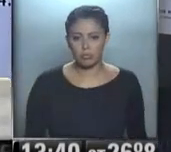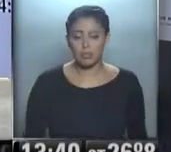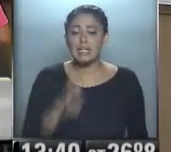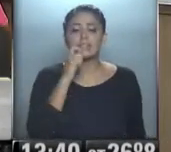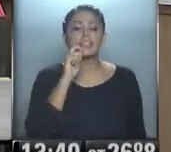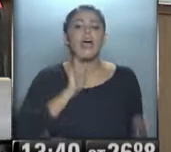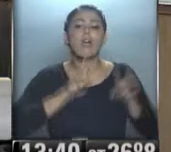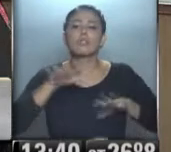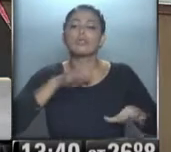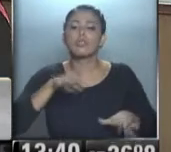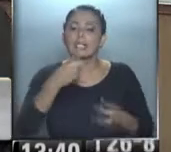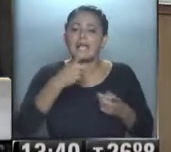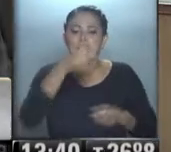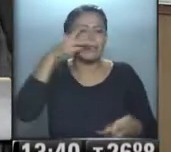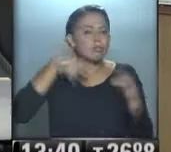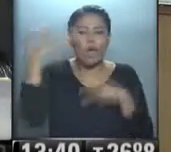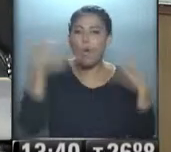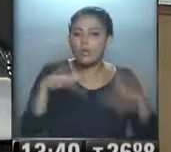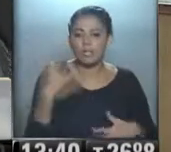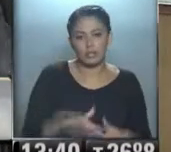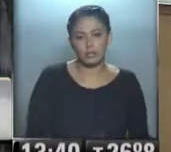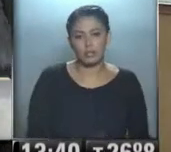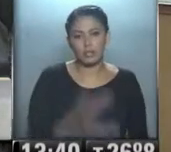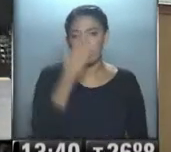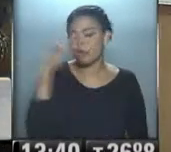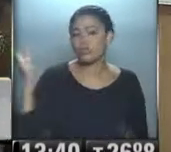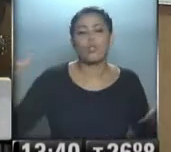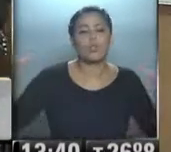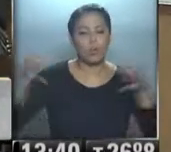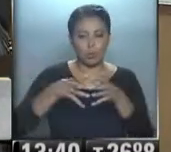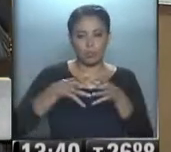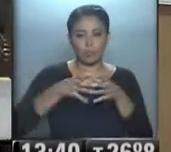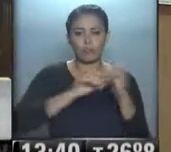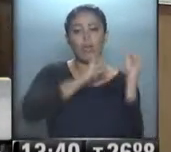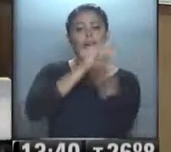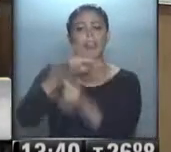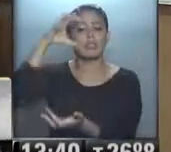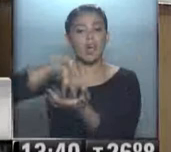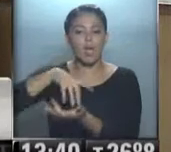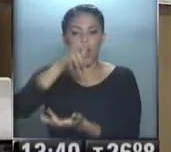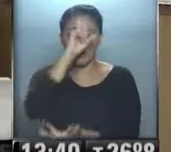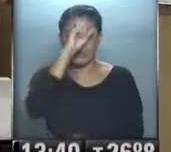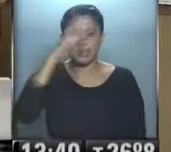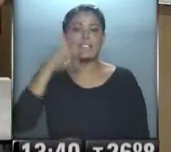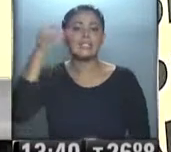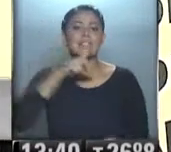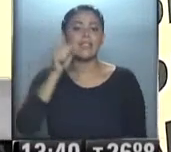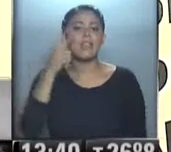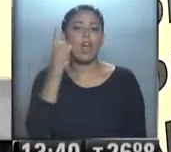algún caso quirúrgico de urgencia, iríamos con nuestro equipo quirúrgico a operar al Santa Lucía. Eso ya lo tenemos